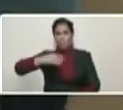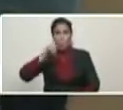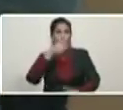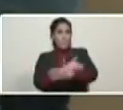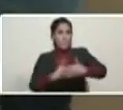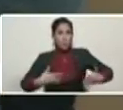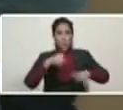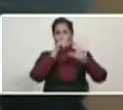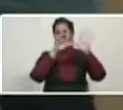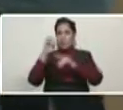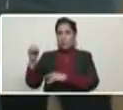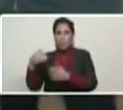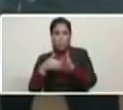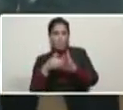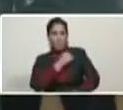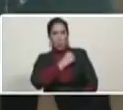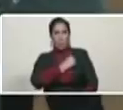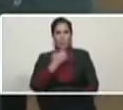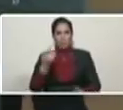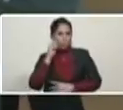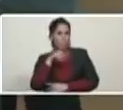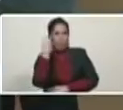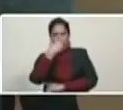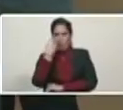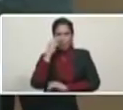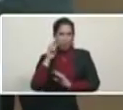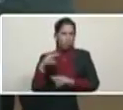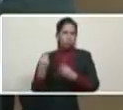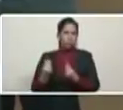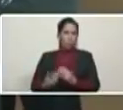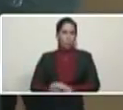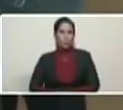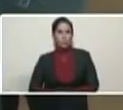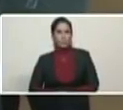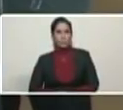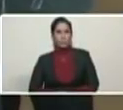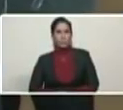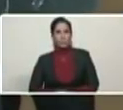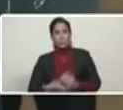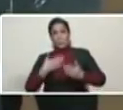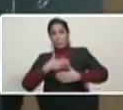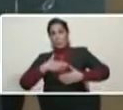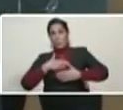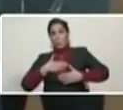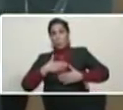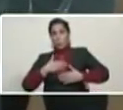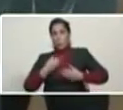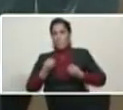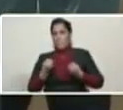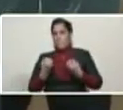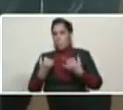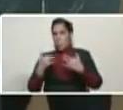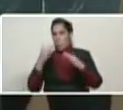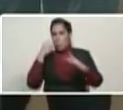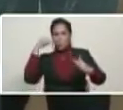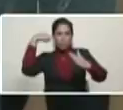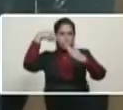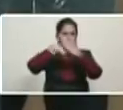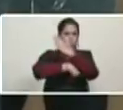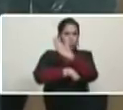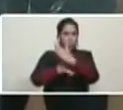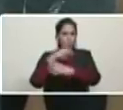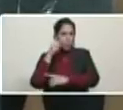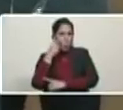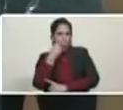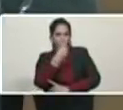1.600.000 compatriotas. Yo les veo la cara. Disfruto mucho verle la profundidad de sus ojos y su mirada,